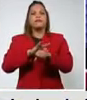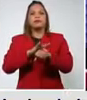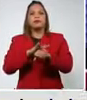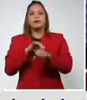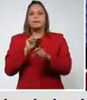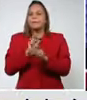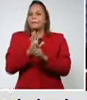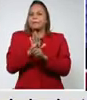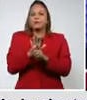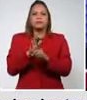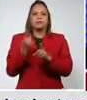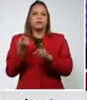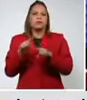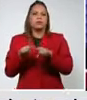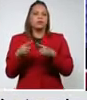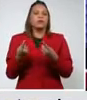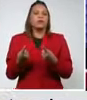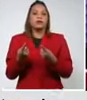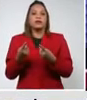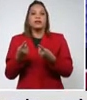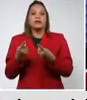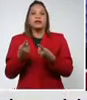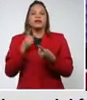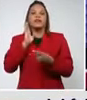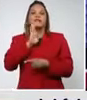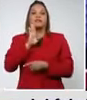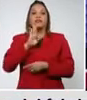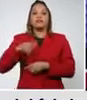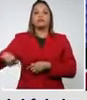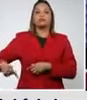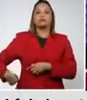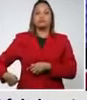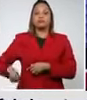inicialmente con unas manifestaciones de infección urinaria,